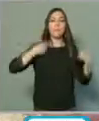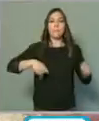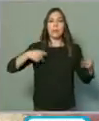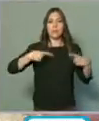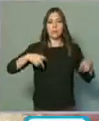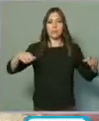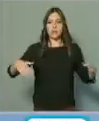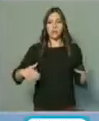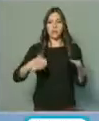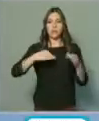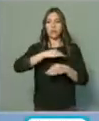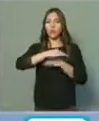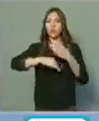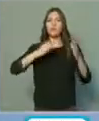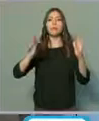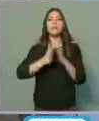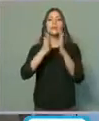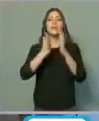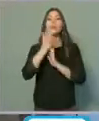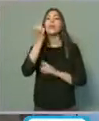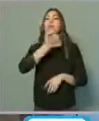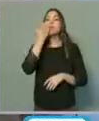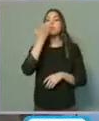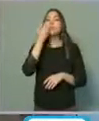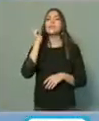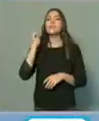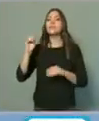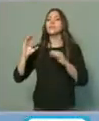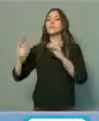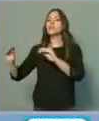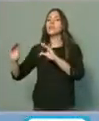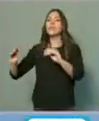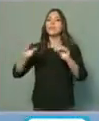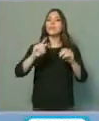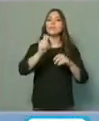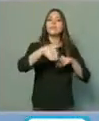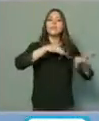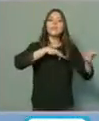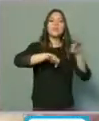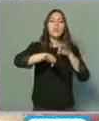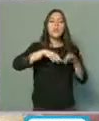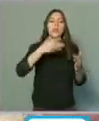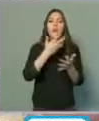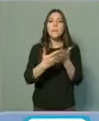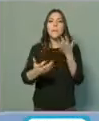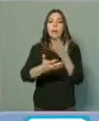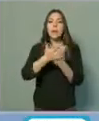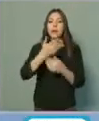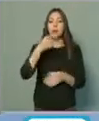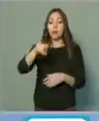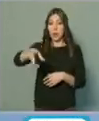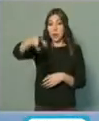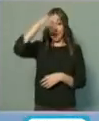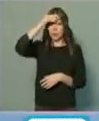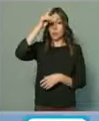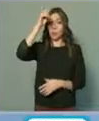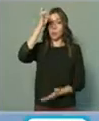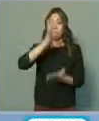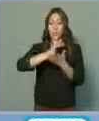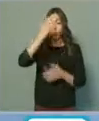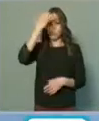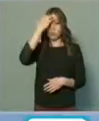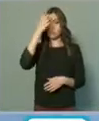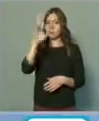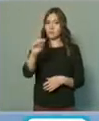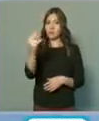Mucho más participa nutrido. en la escuela enseñando sus oficios, porque aprender no es nada más conocimiento, es